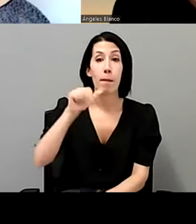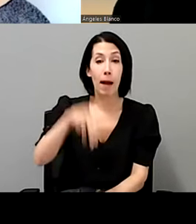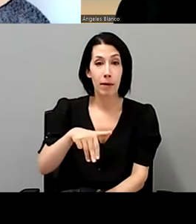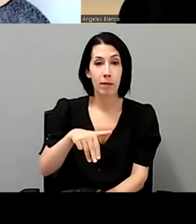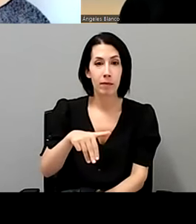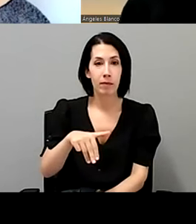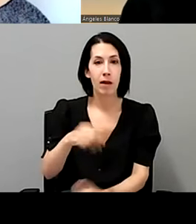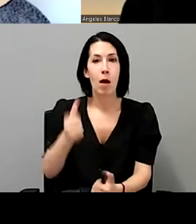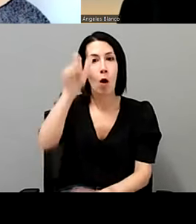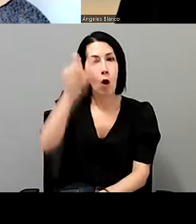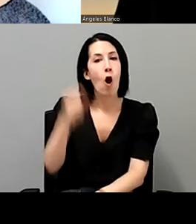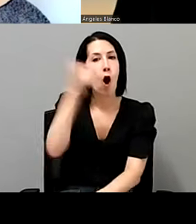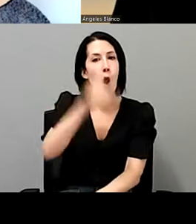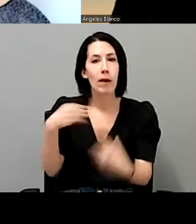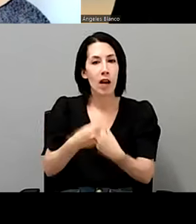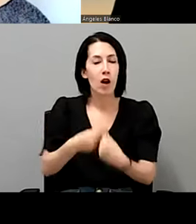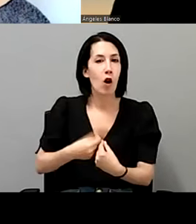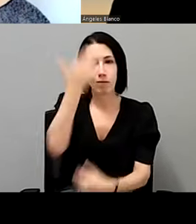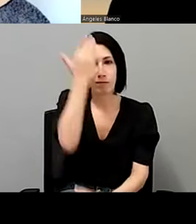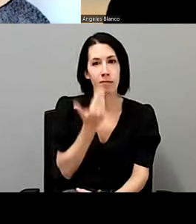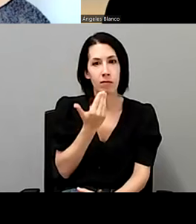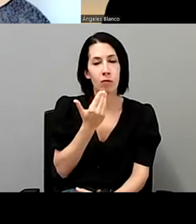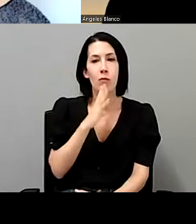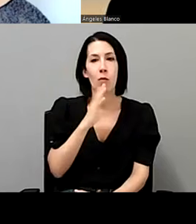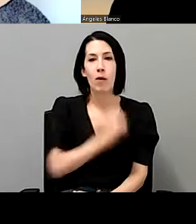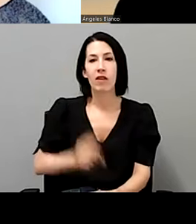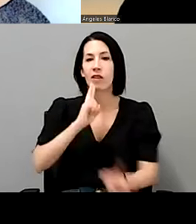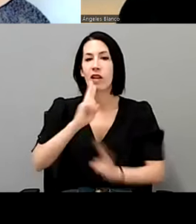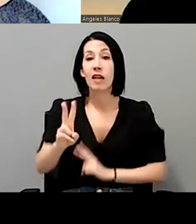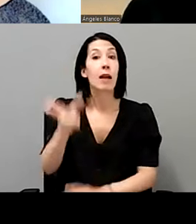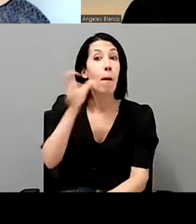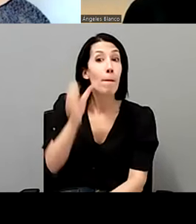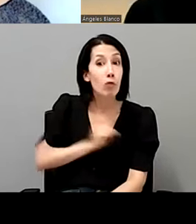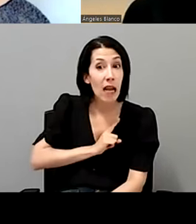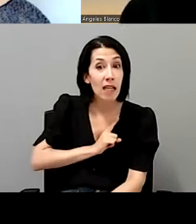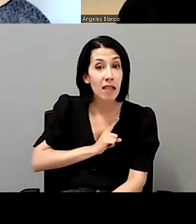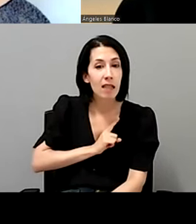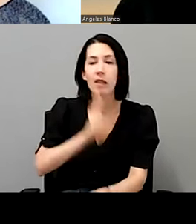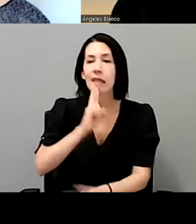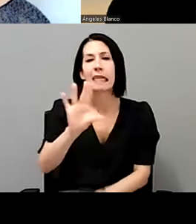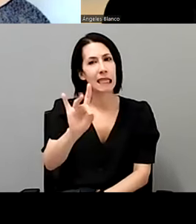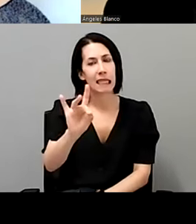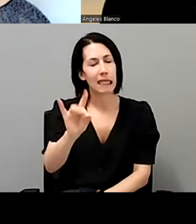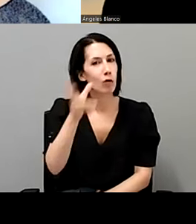Hombre con parálisis cerebral, sería un cierre maravilloso. ¿Me escucháis? Por